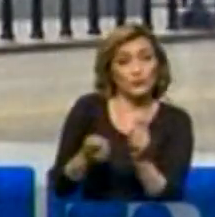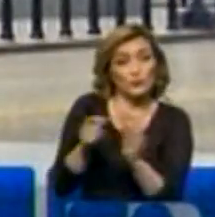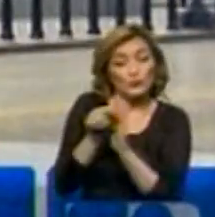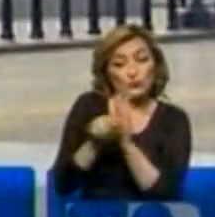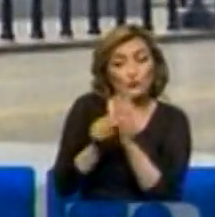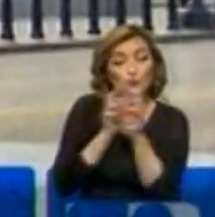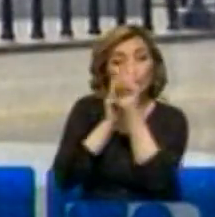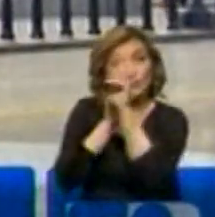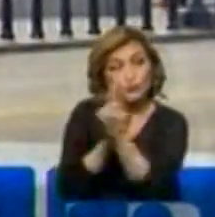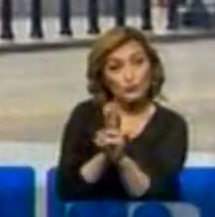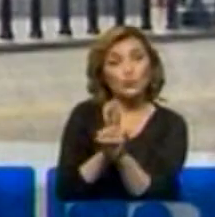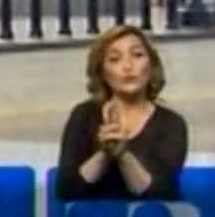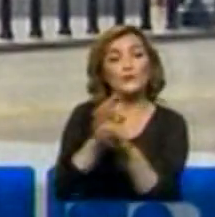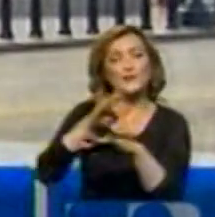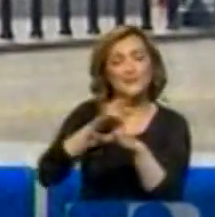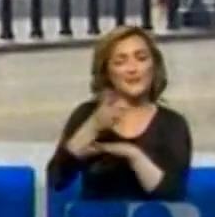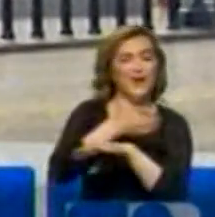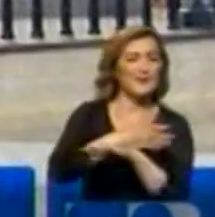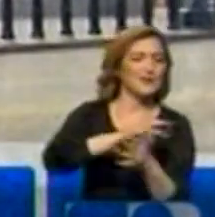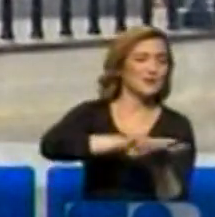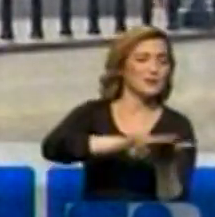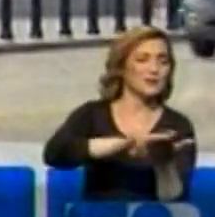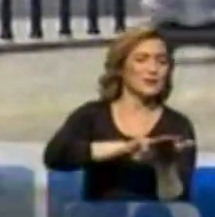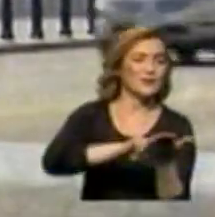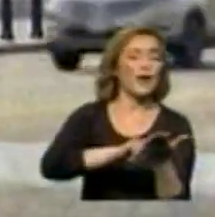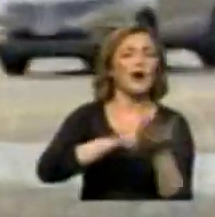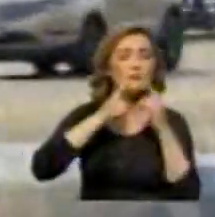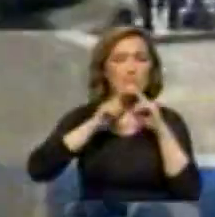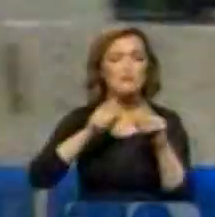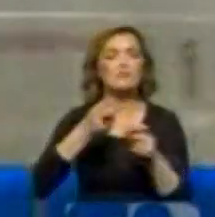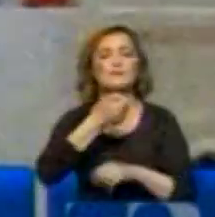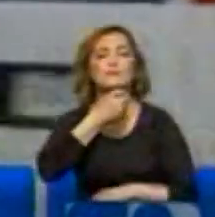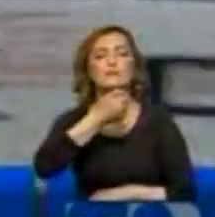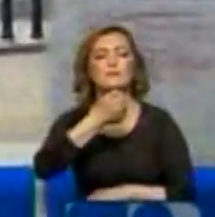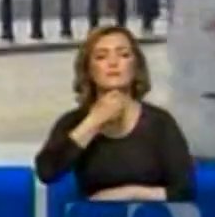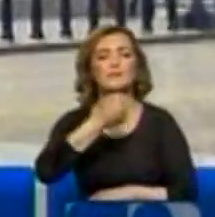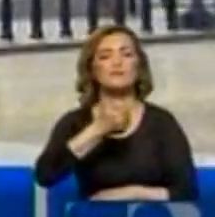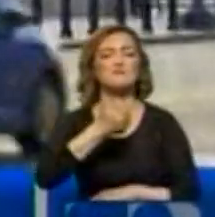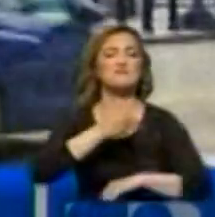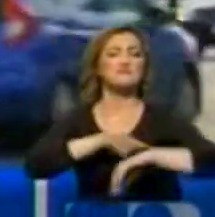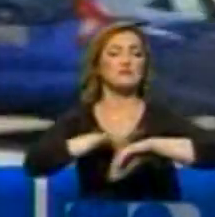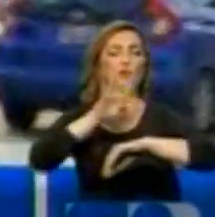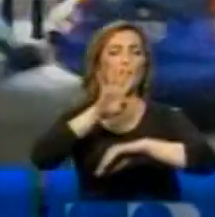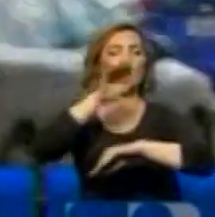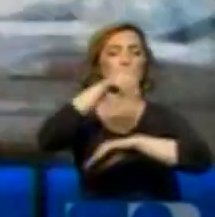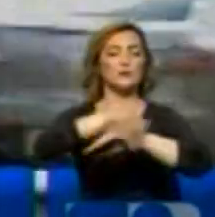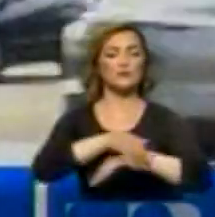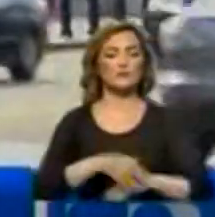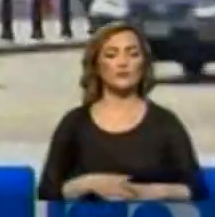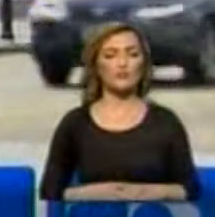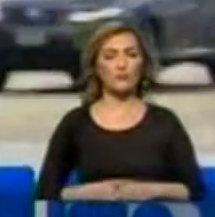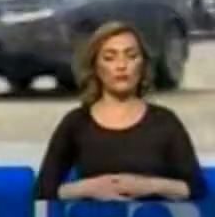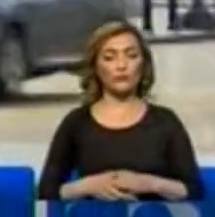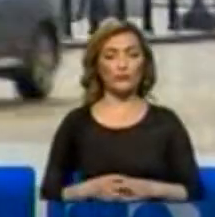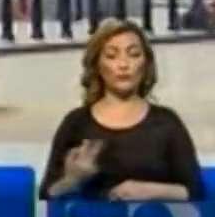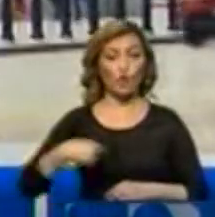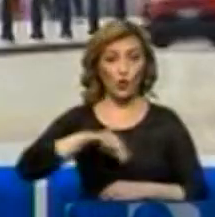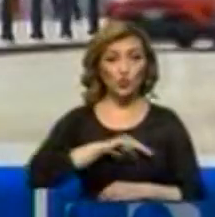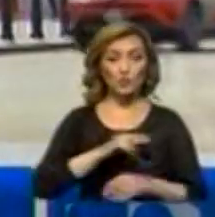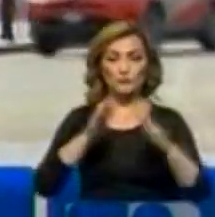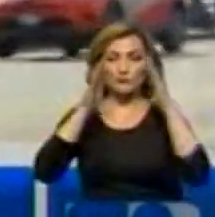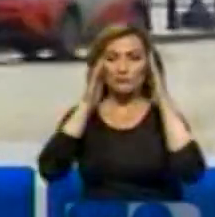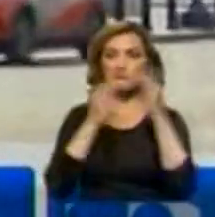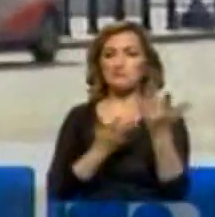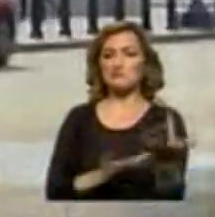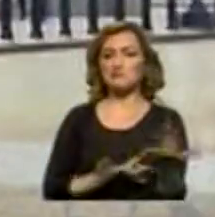y los resultados de esta cita presidencial a los medios de comunicación aproximadamente a las 4 de la tarde. Nosotros vamos a estar pendientes